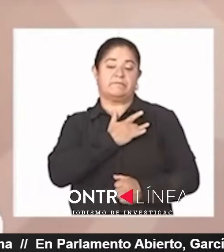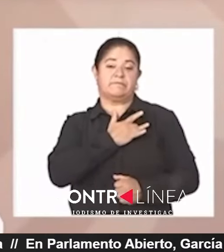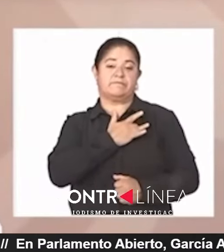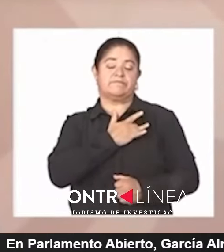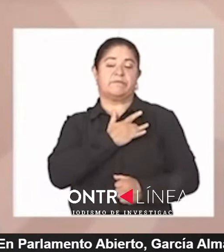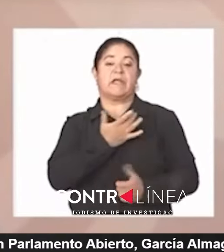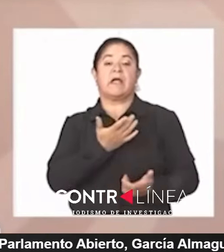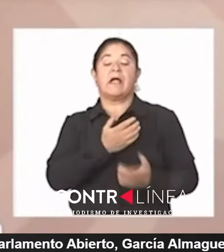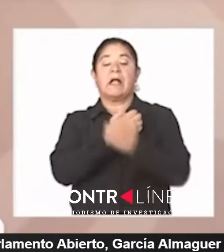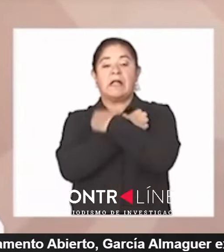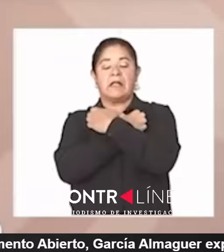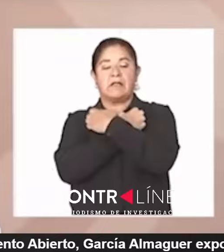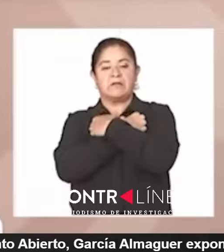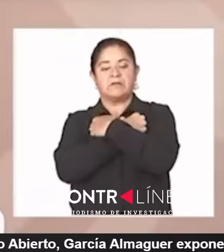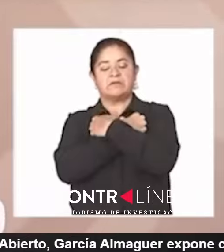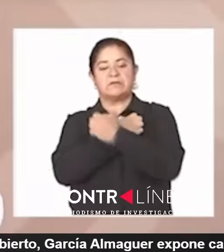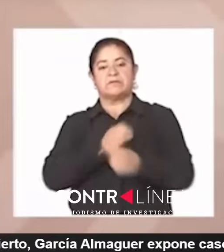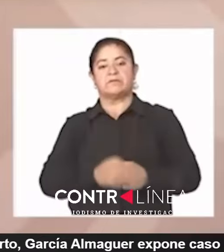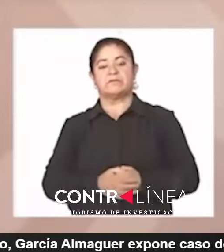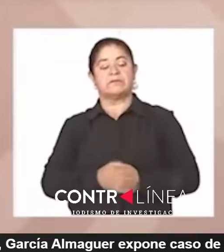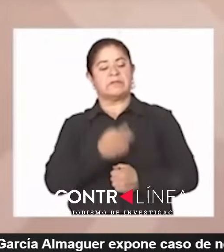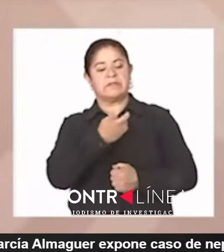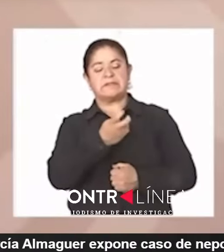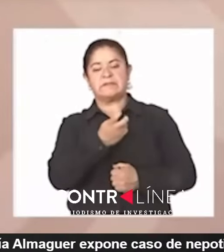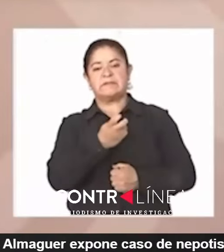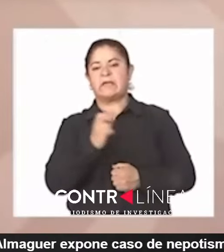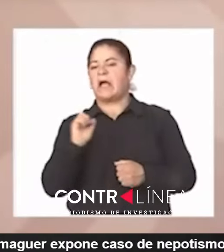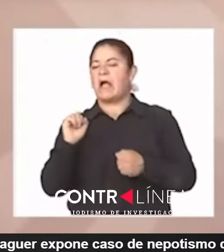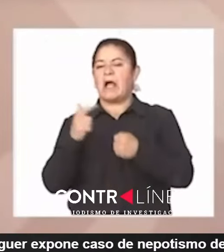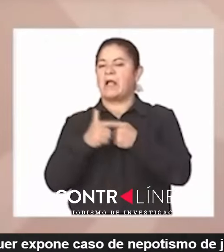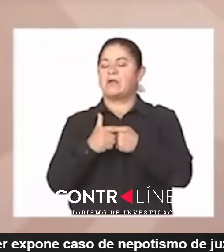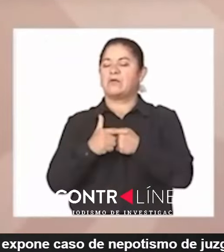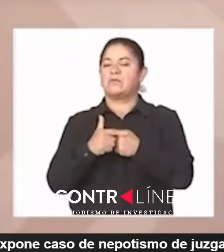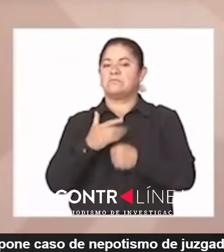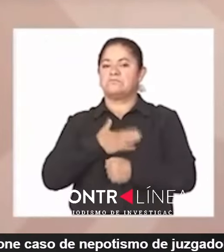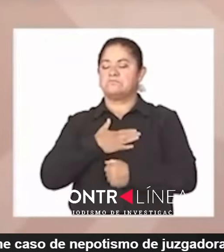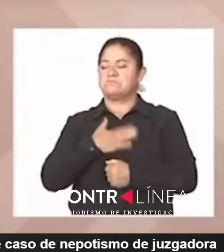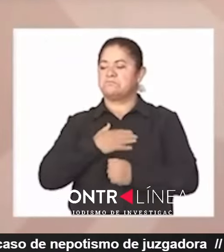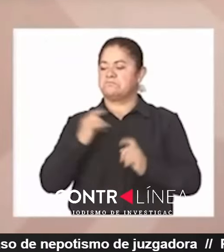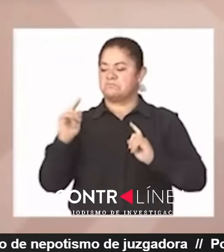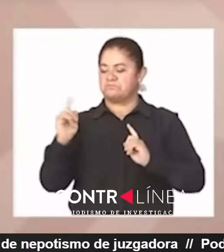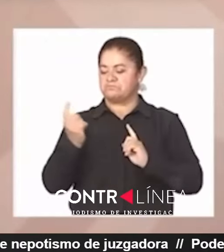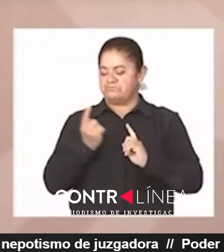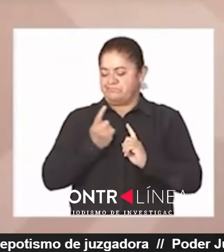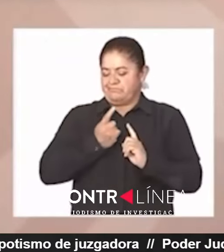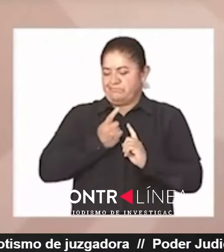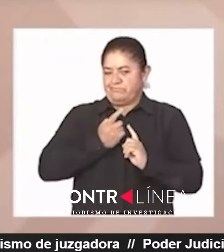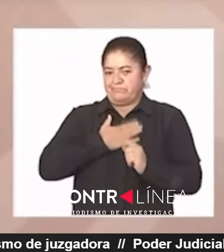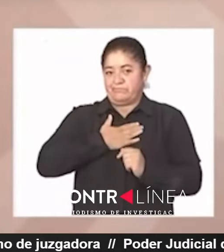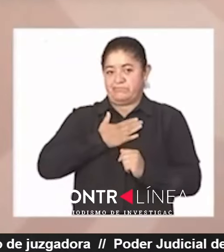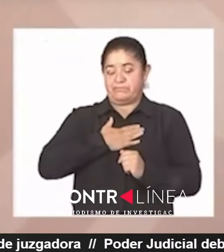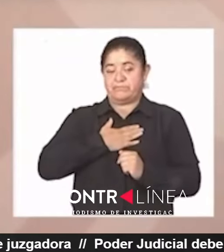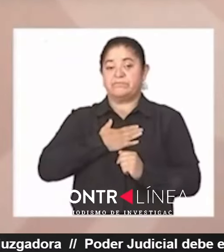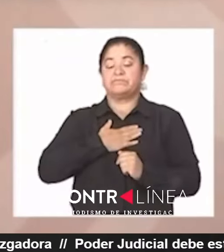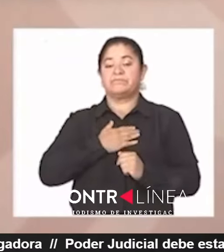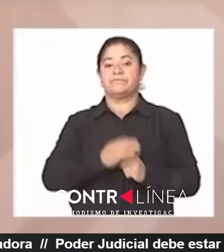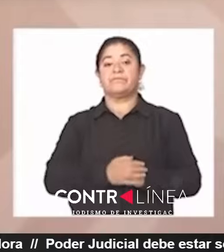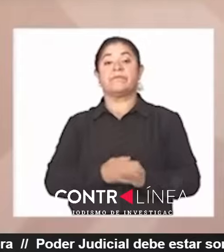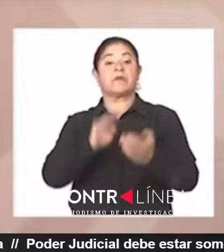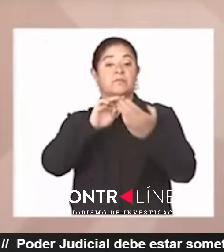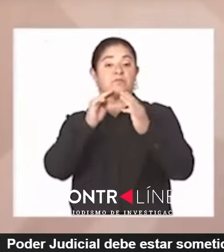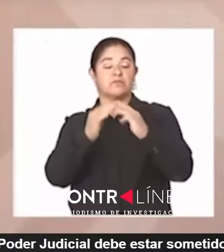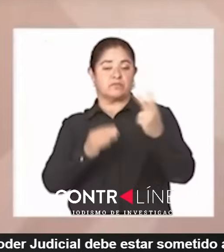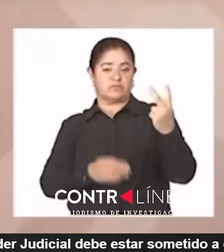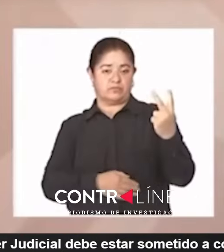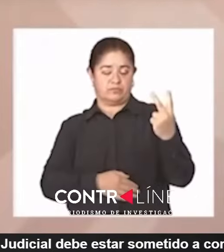la educación es algo muy cercano por dos razones. Lo primero